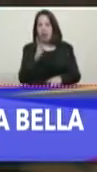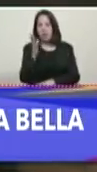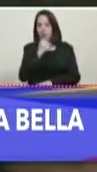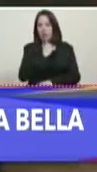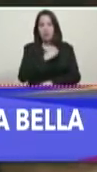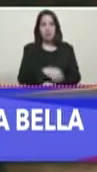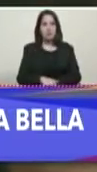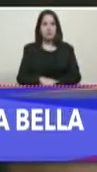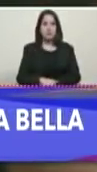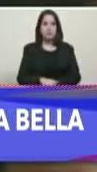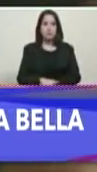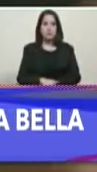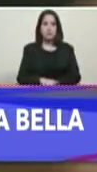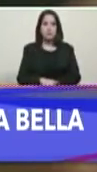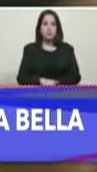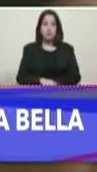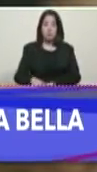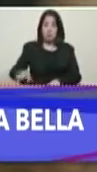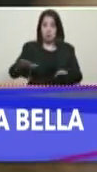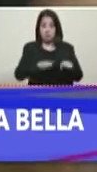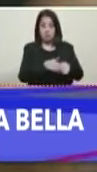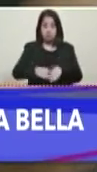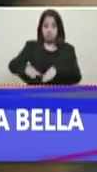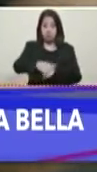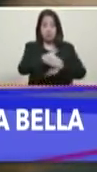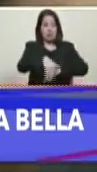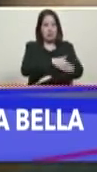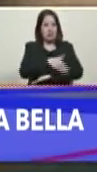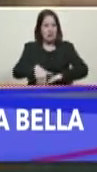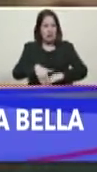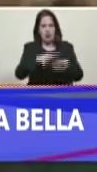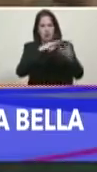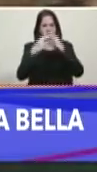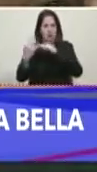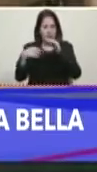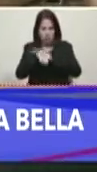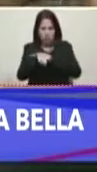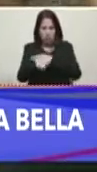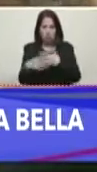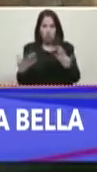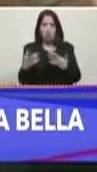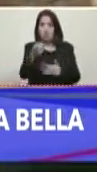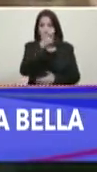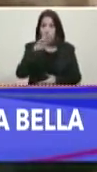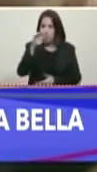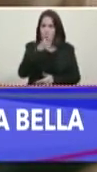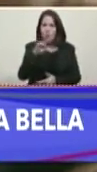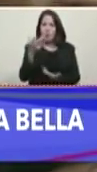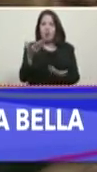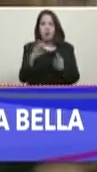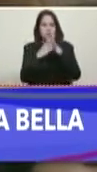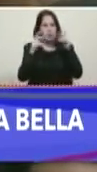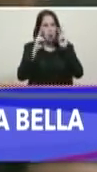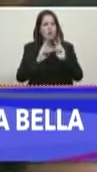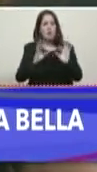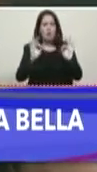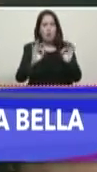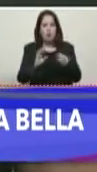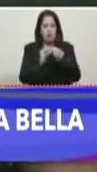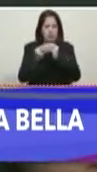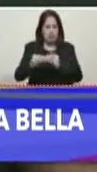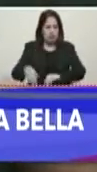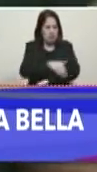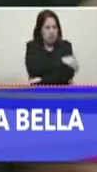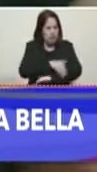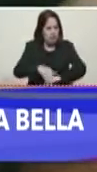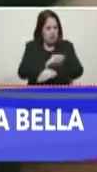por donde uno pase las avenidas principales las calles los accesos a los barrios buscar vales si no lo puedes tapar de